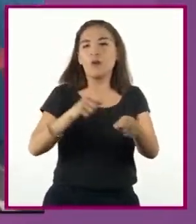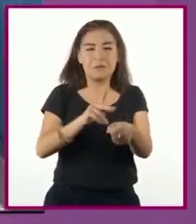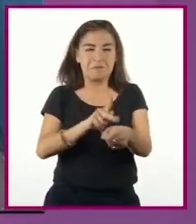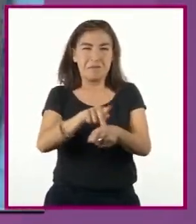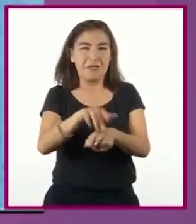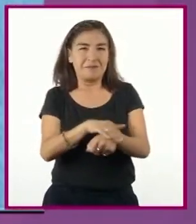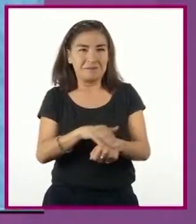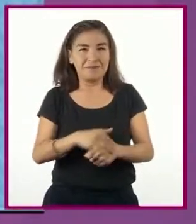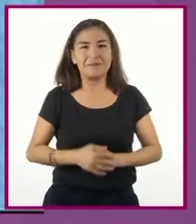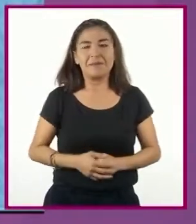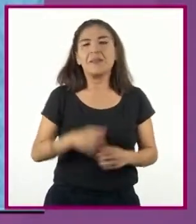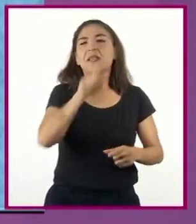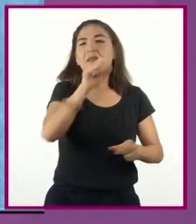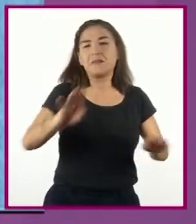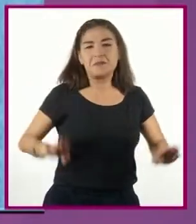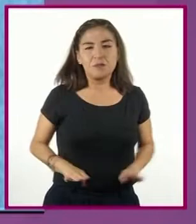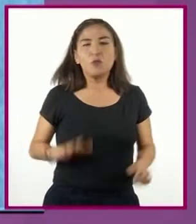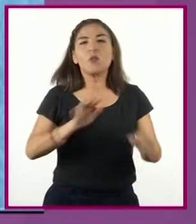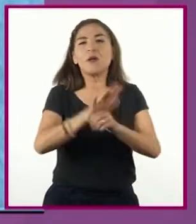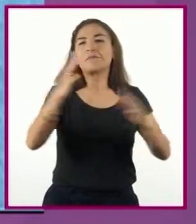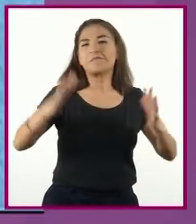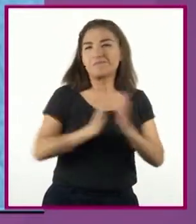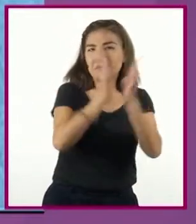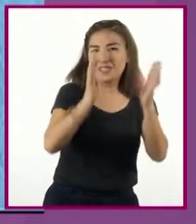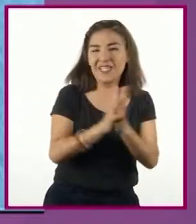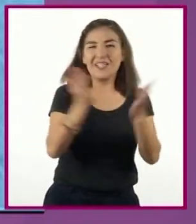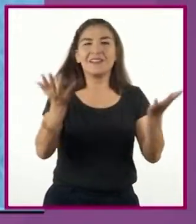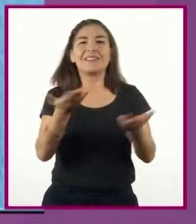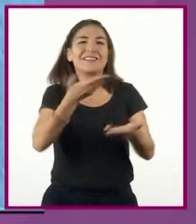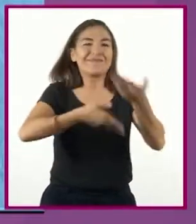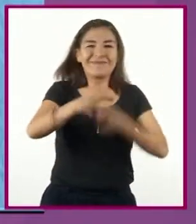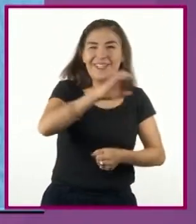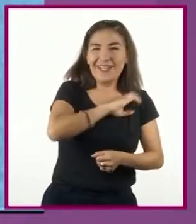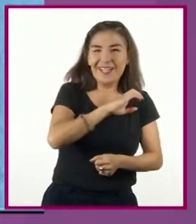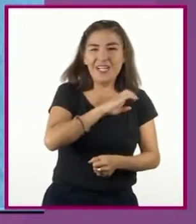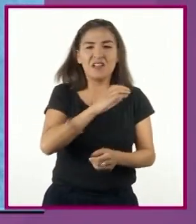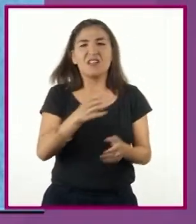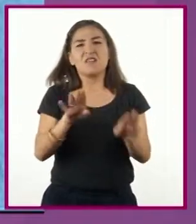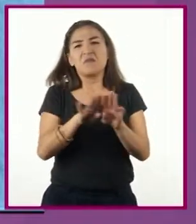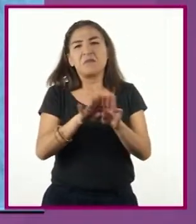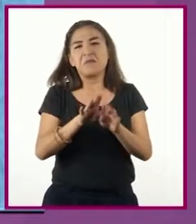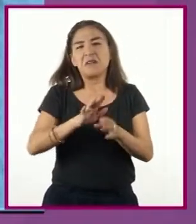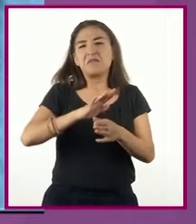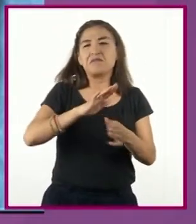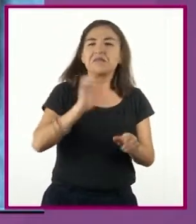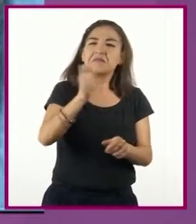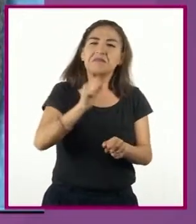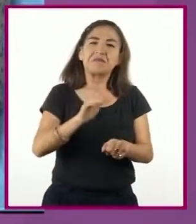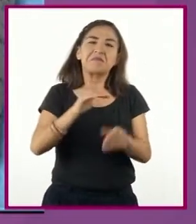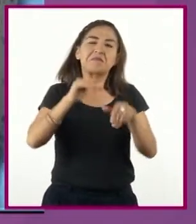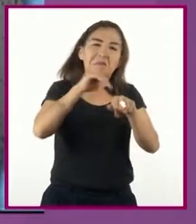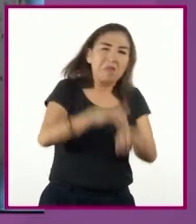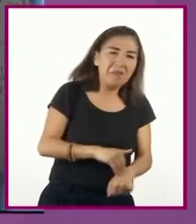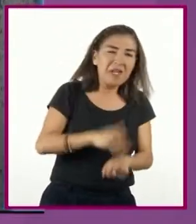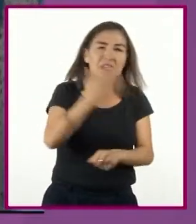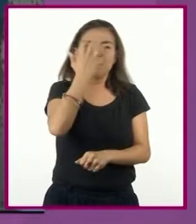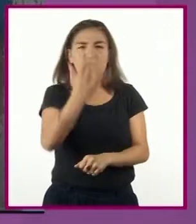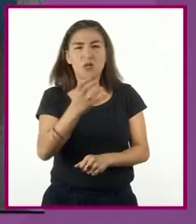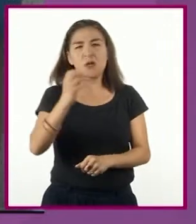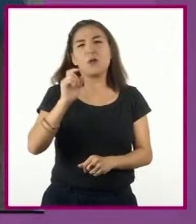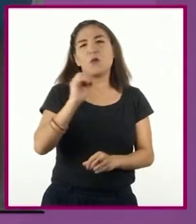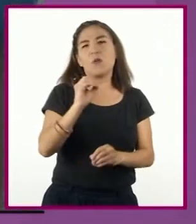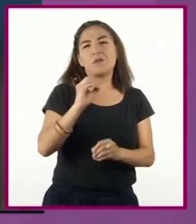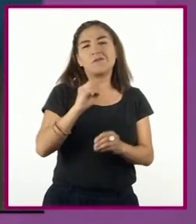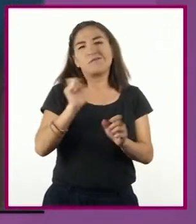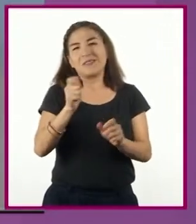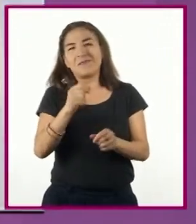También características como ser participativo, afectuoso, sumiso o serio, reservado y crítico,